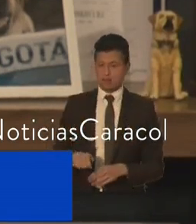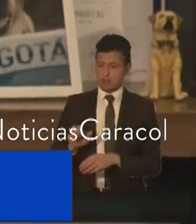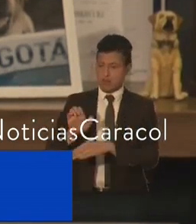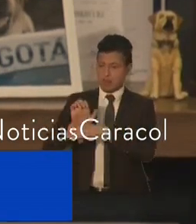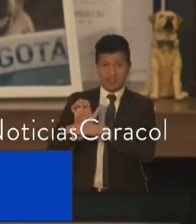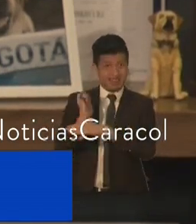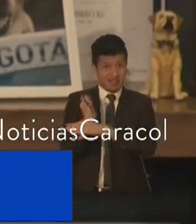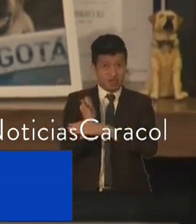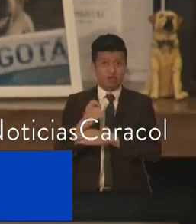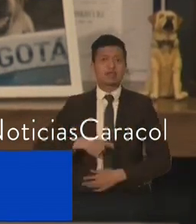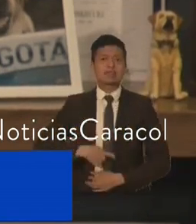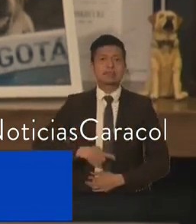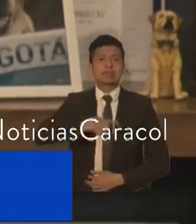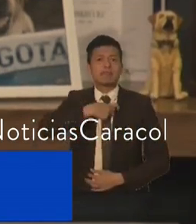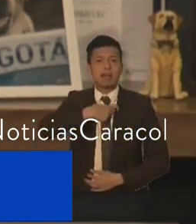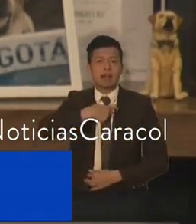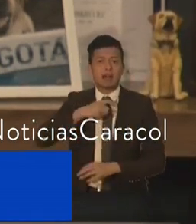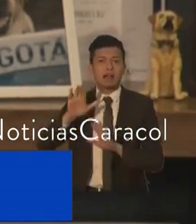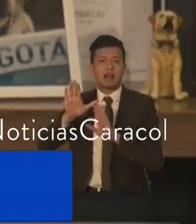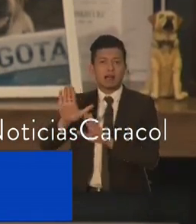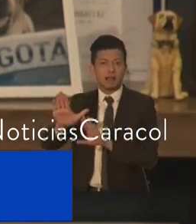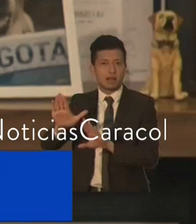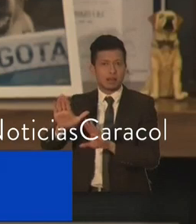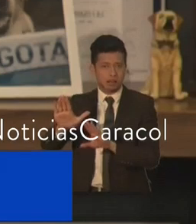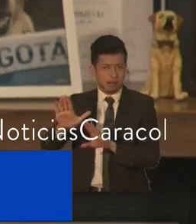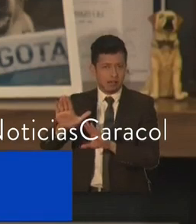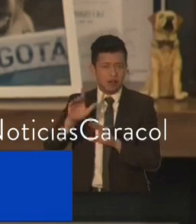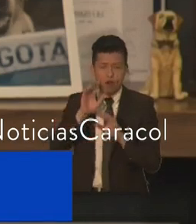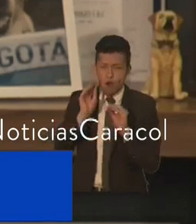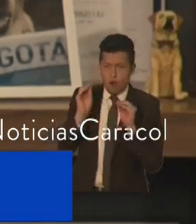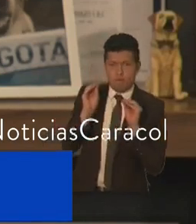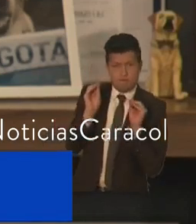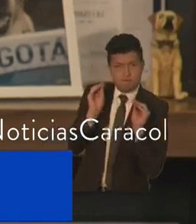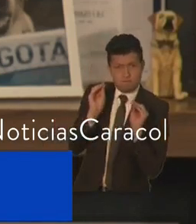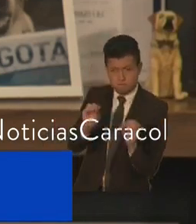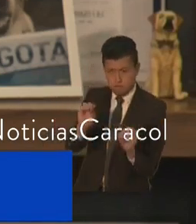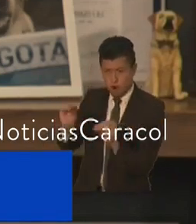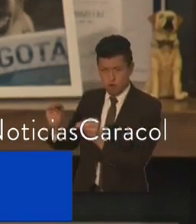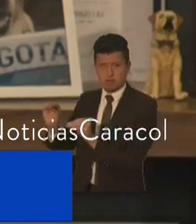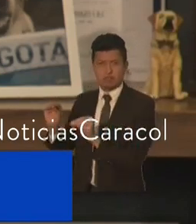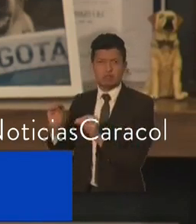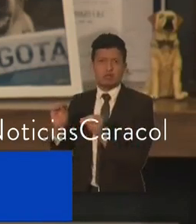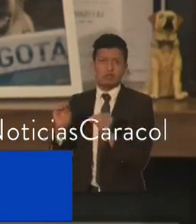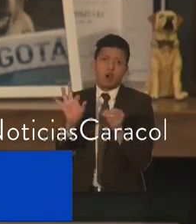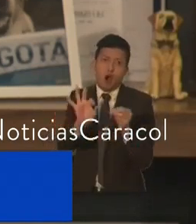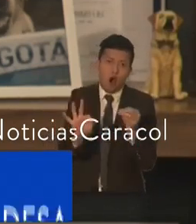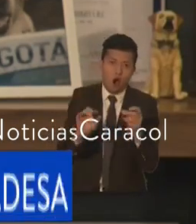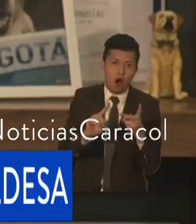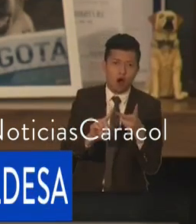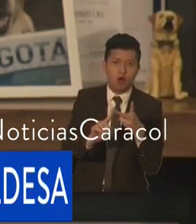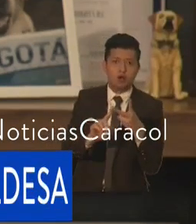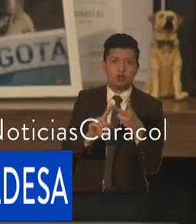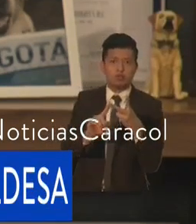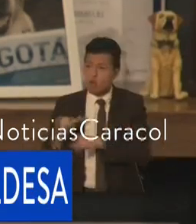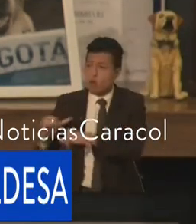tenga ni formación, ni operación, ni fuero